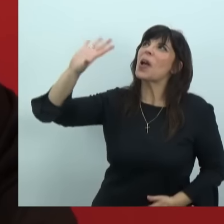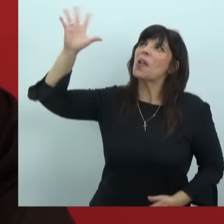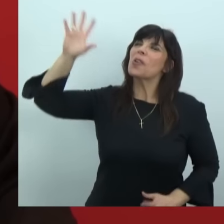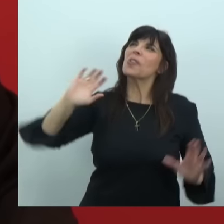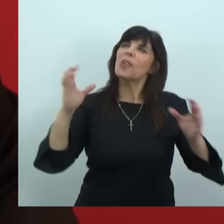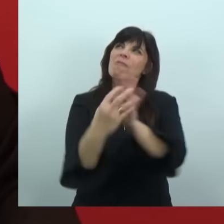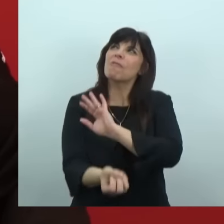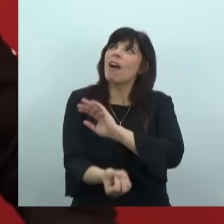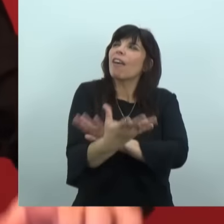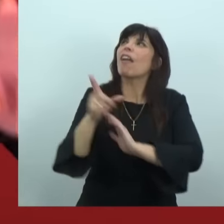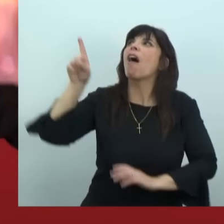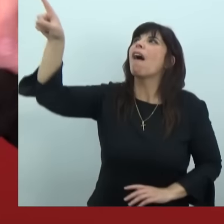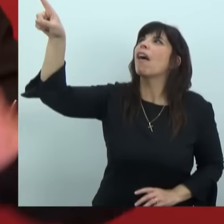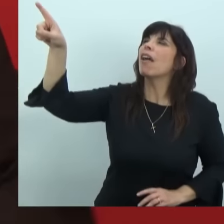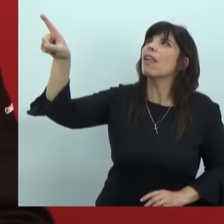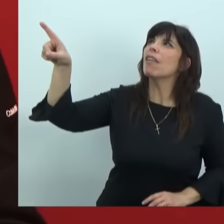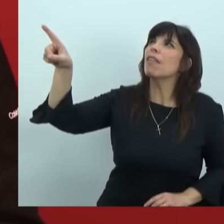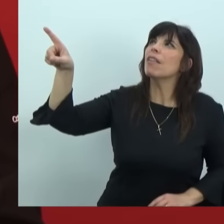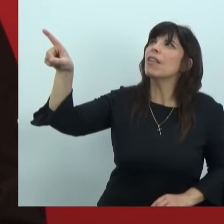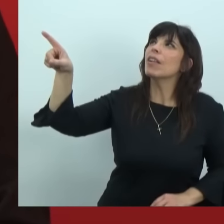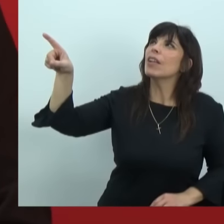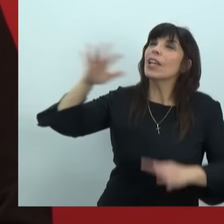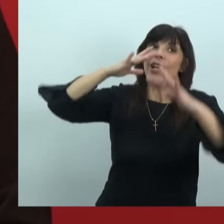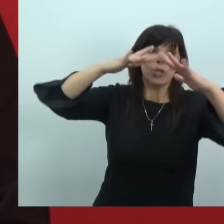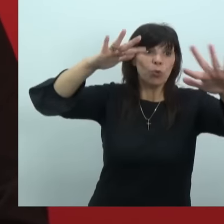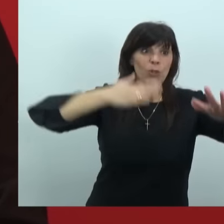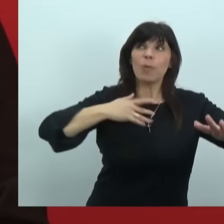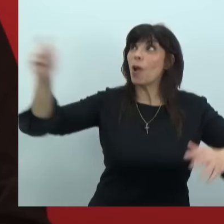tierra. Aquel que puso su sueño en mí.